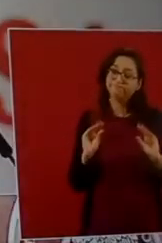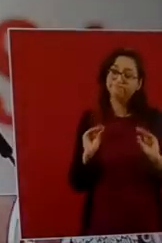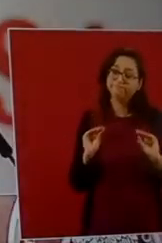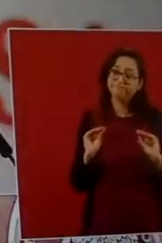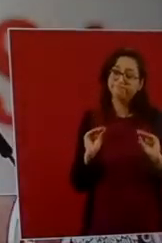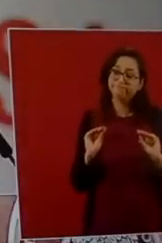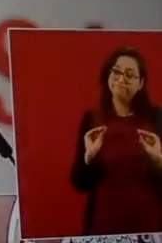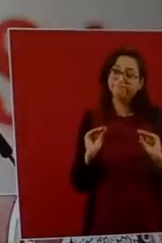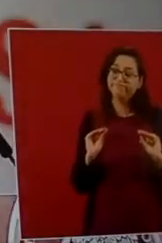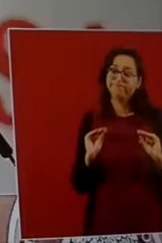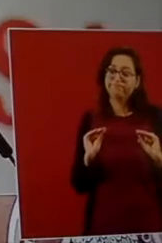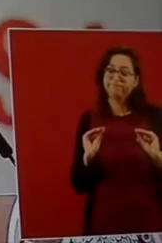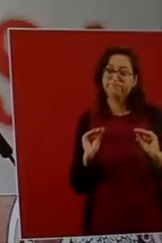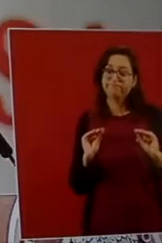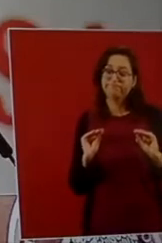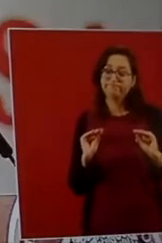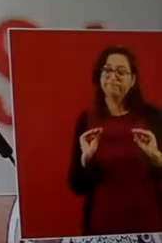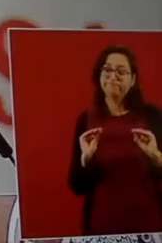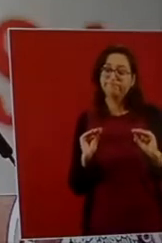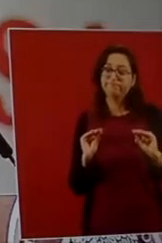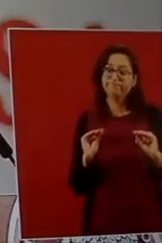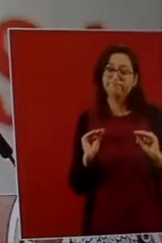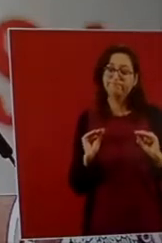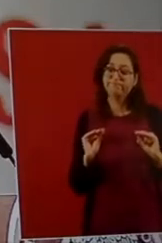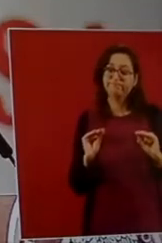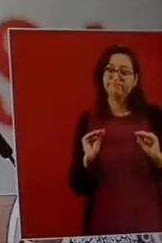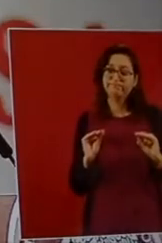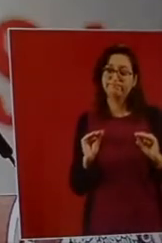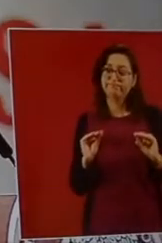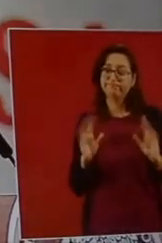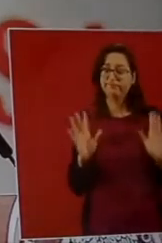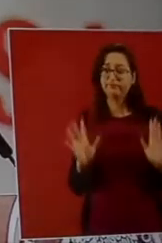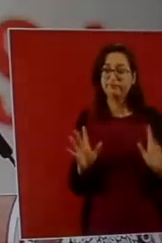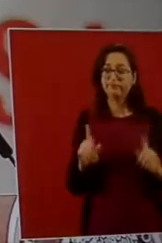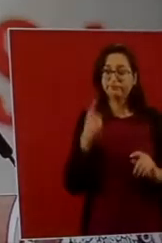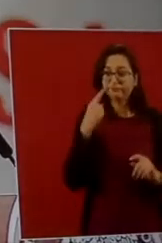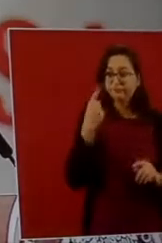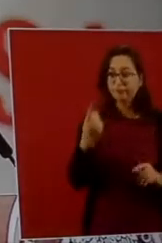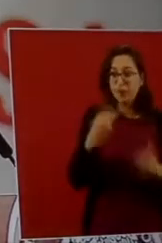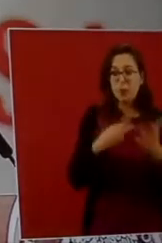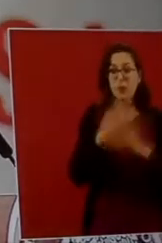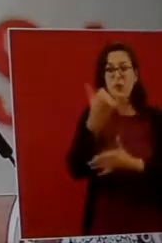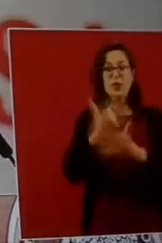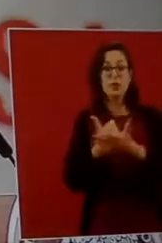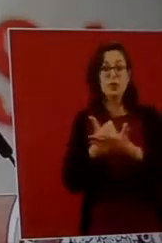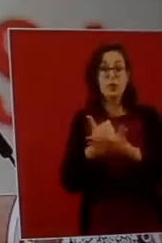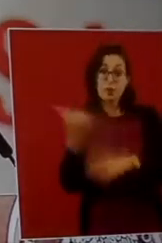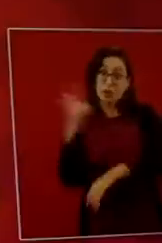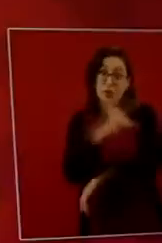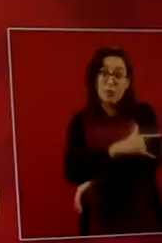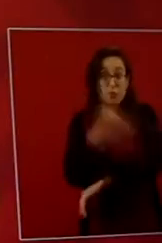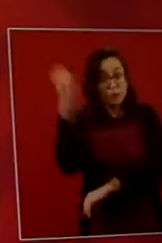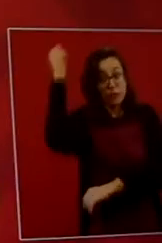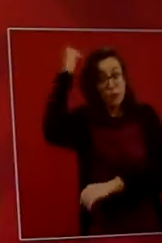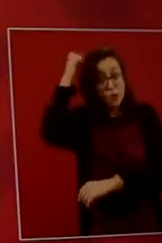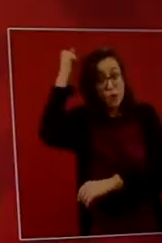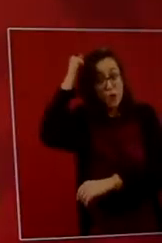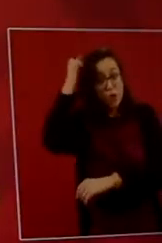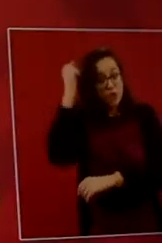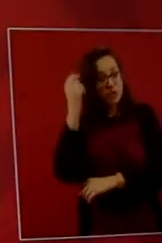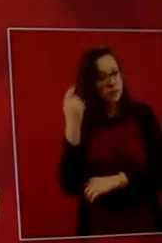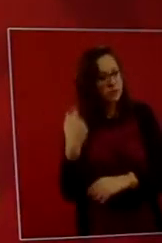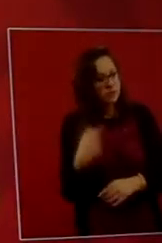sistema penal acusatorio, que ya ven ustedes que se acompaña de más de 33 audiencias. Una buena parte de